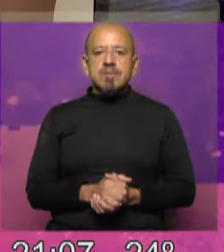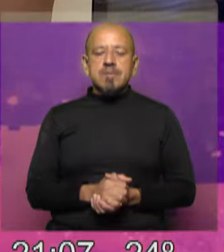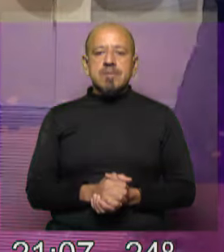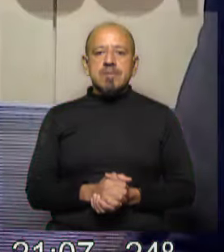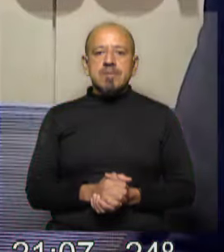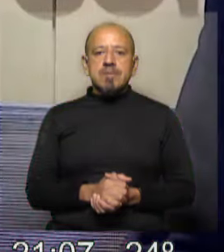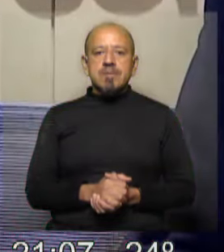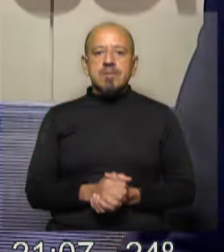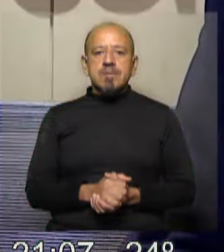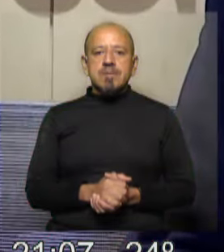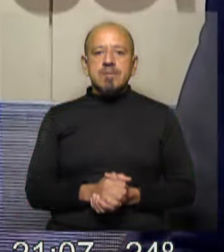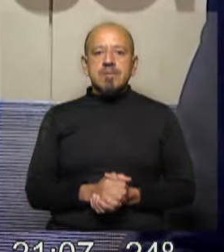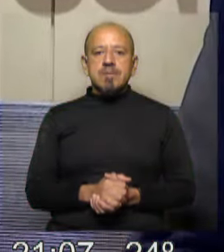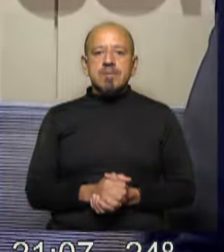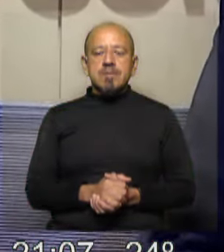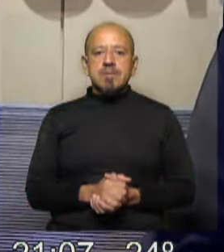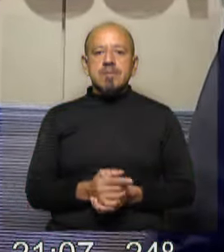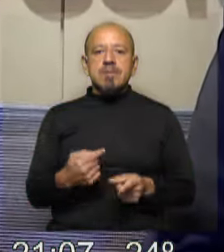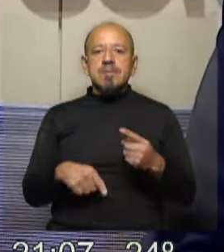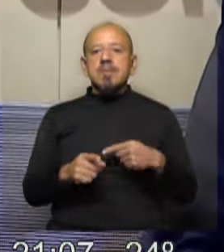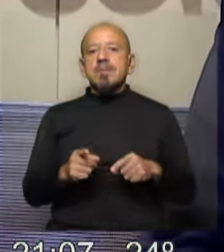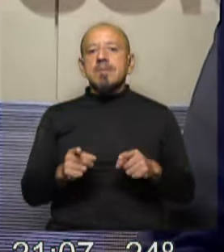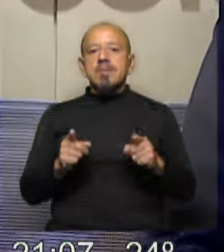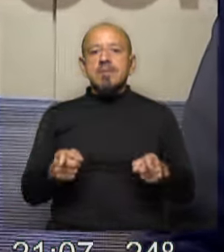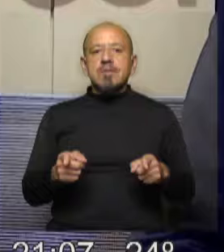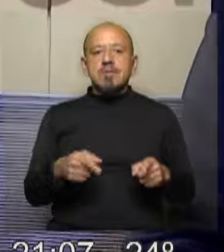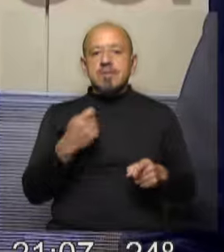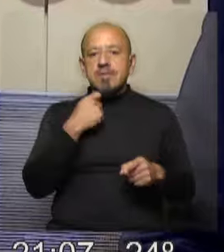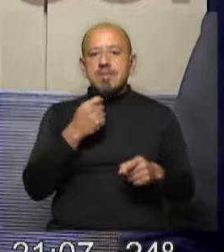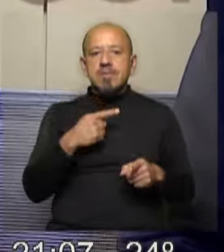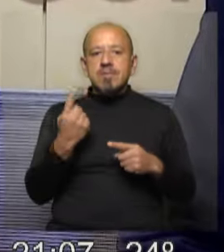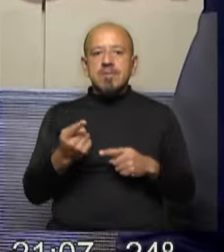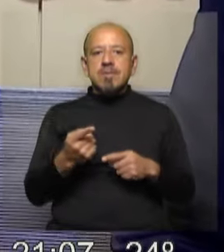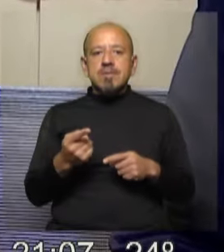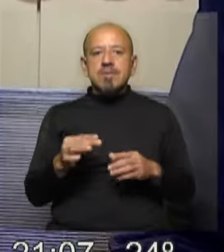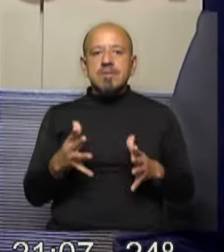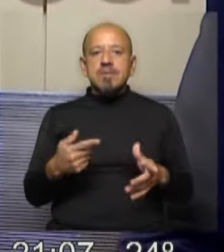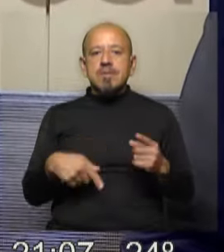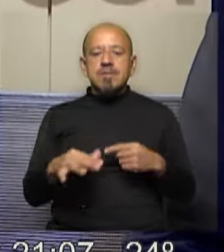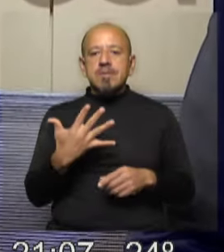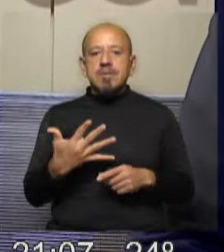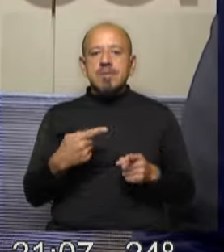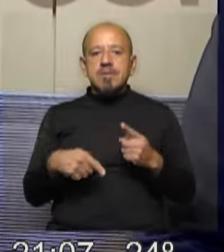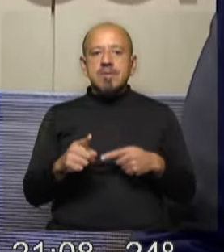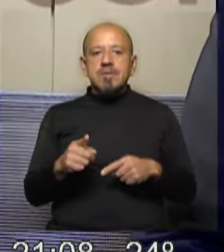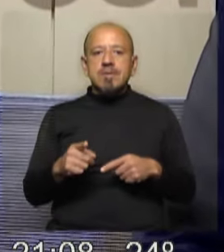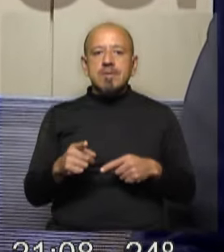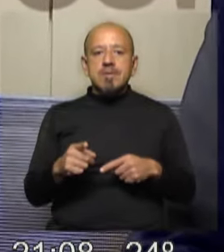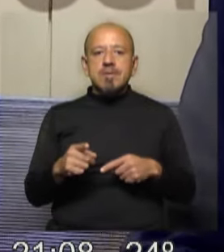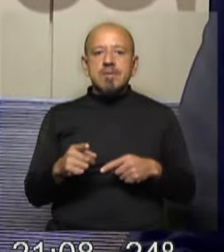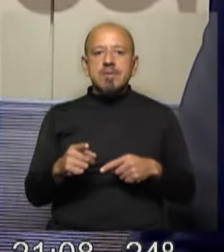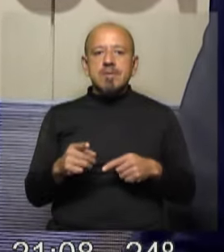Hola, pero te faltó una, Pablito. Bueno, está bien. Después al final dijiste dos más. Me parece que fueron como cinco al fin y al cabo.